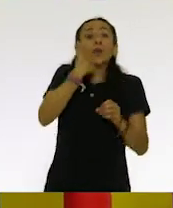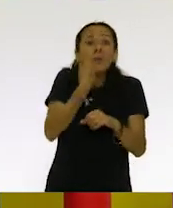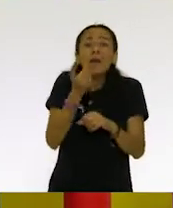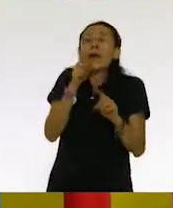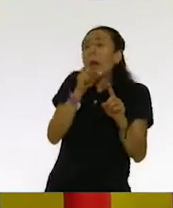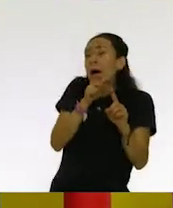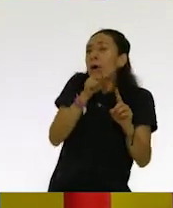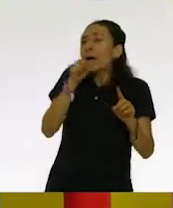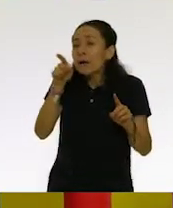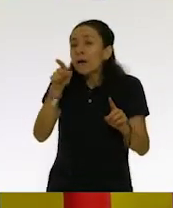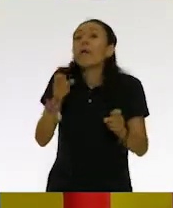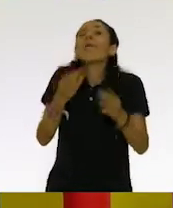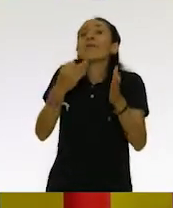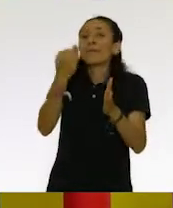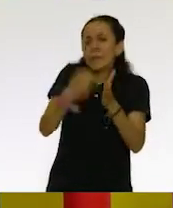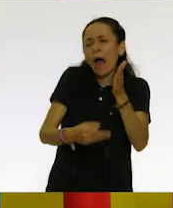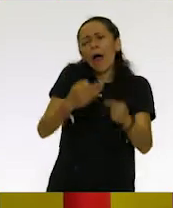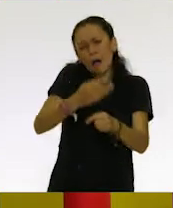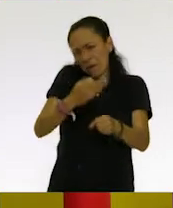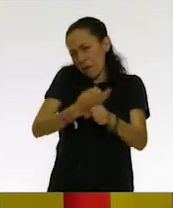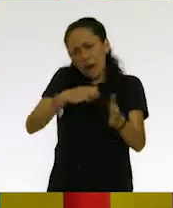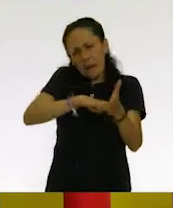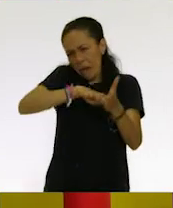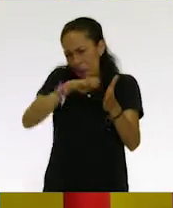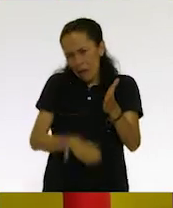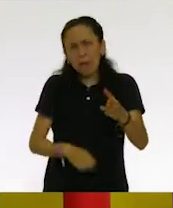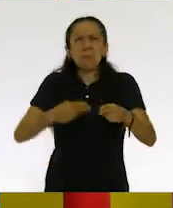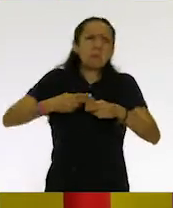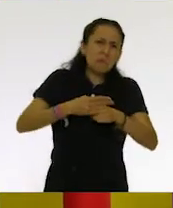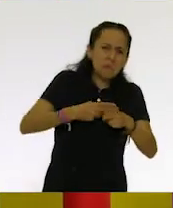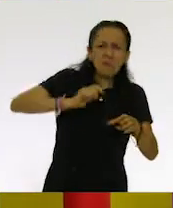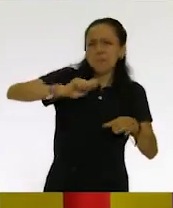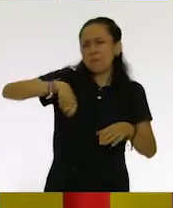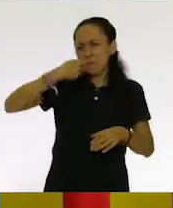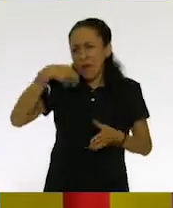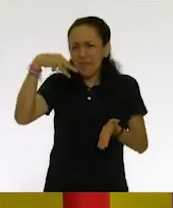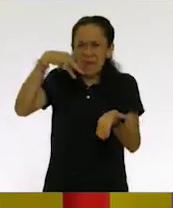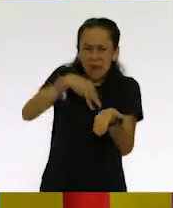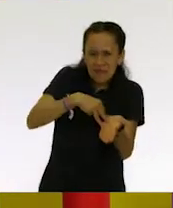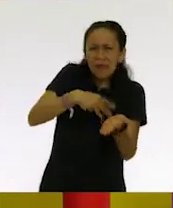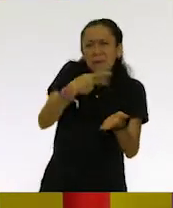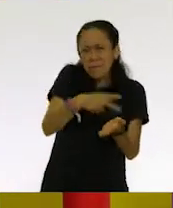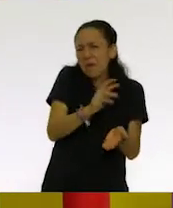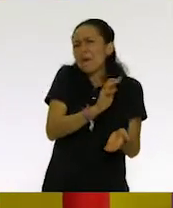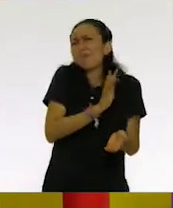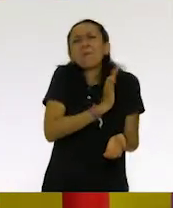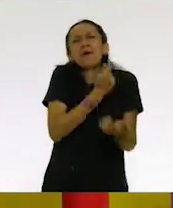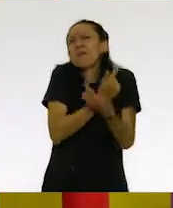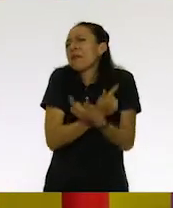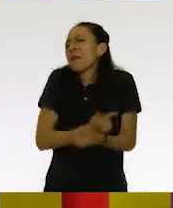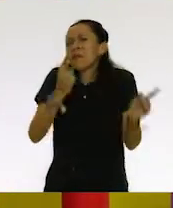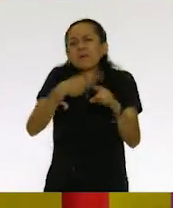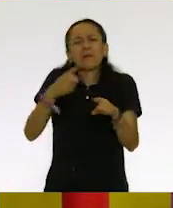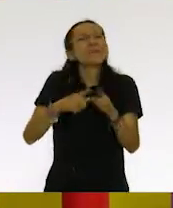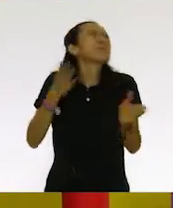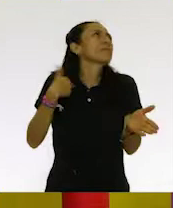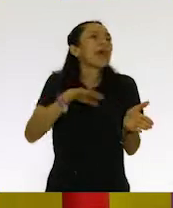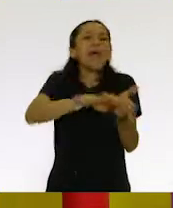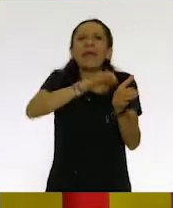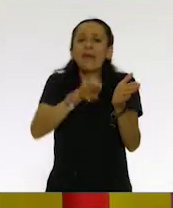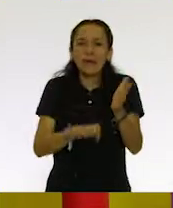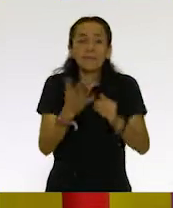este caso fueron cubiertos para poner la mesa, pero podría ser cualquier otra cosa. Claro. Por ejemplo, el martes estaba